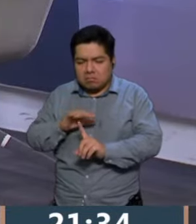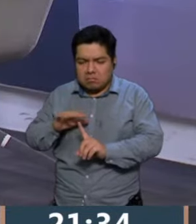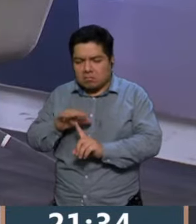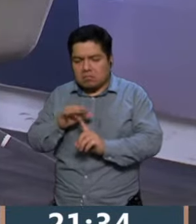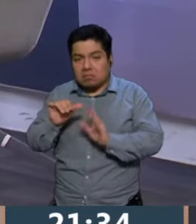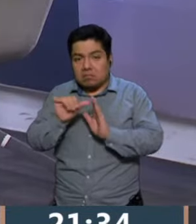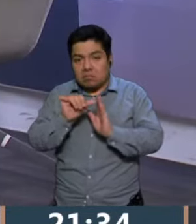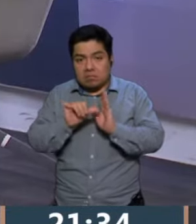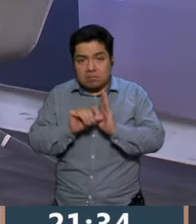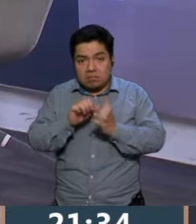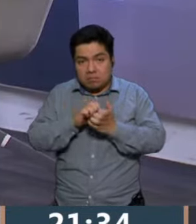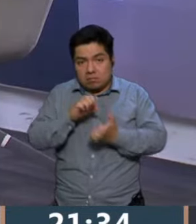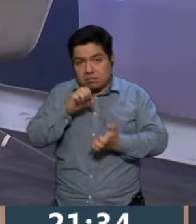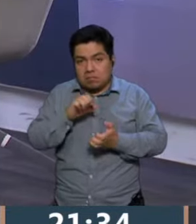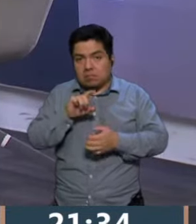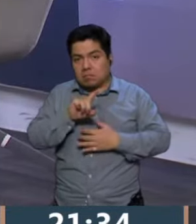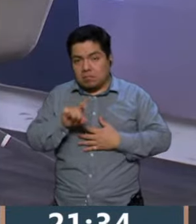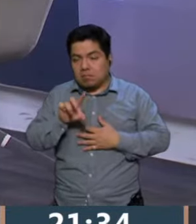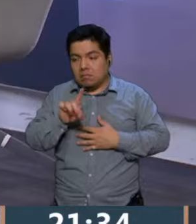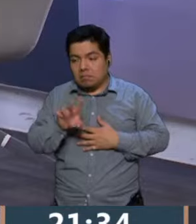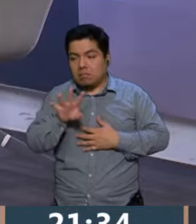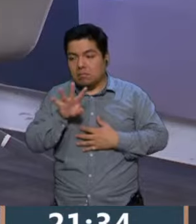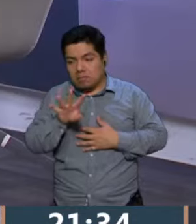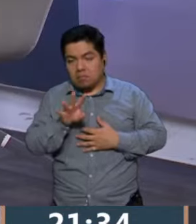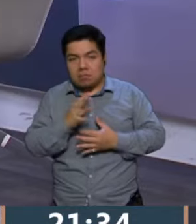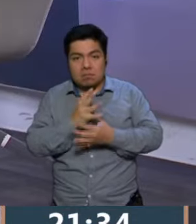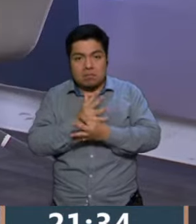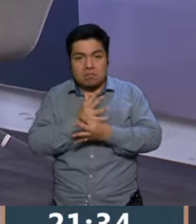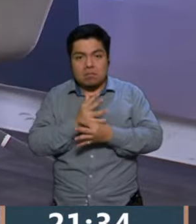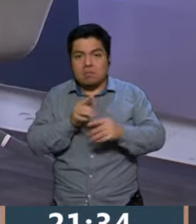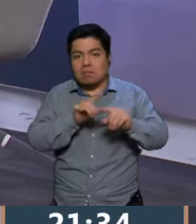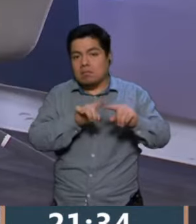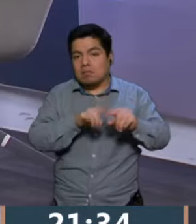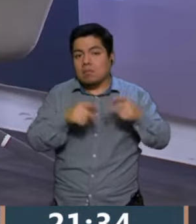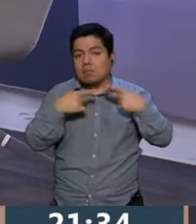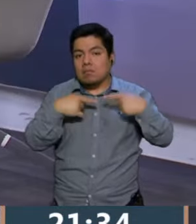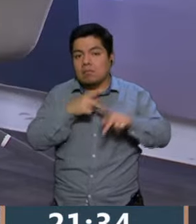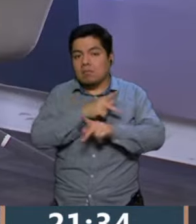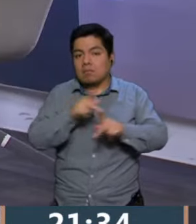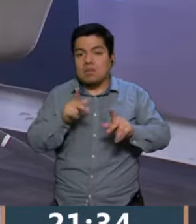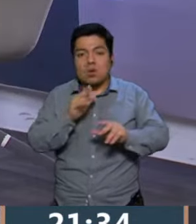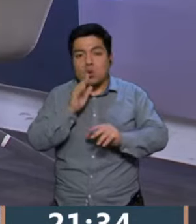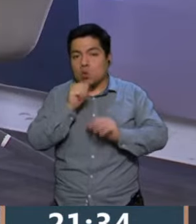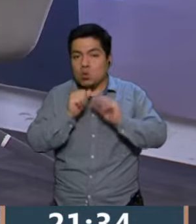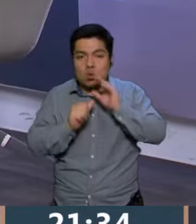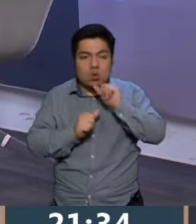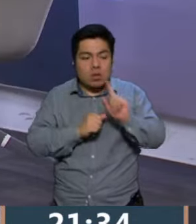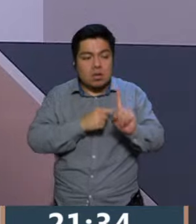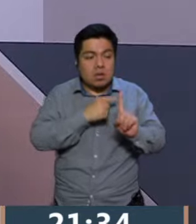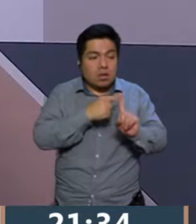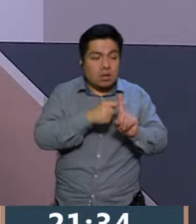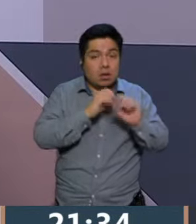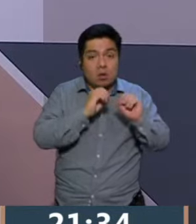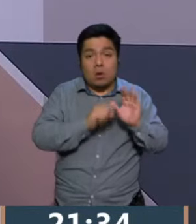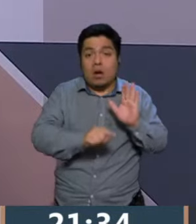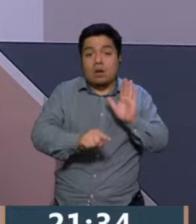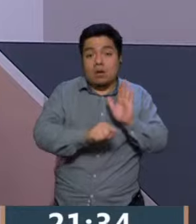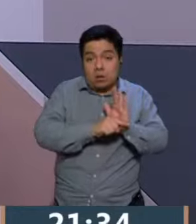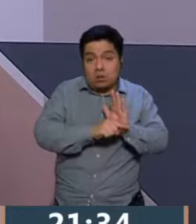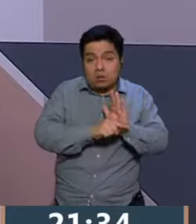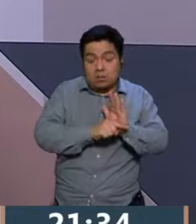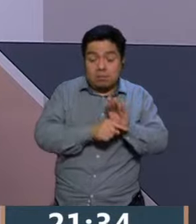artículo constitucional, el 134, en el que señala expresamente que ningún servidor público puede hacer pronunciamientos ni a favor ni en contra de una candidatura.